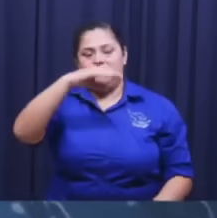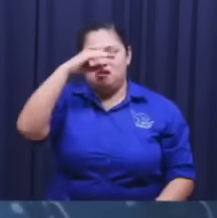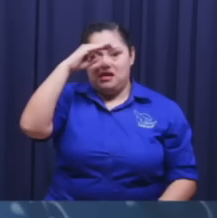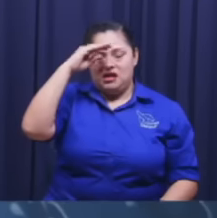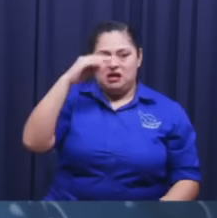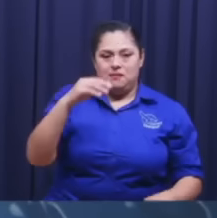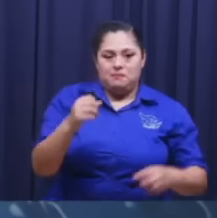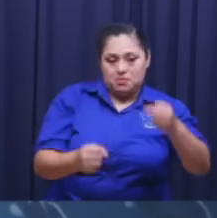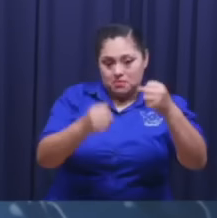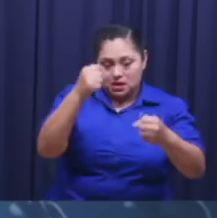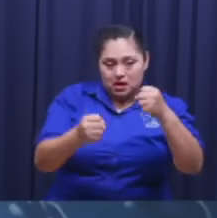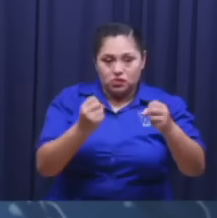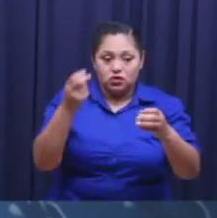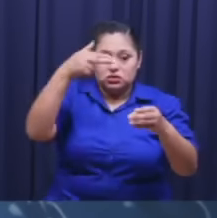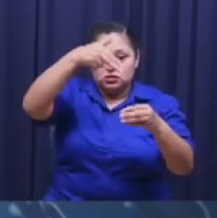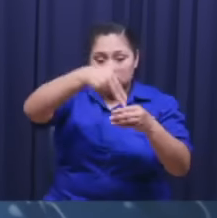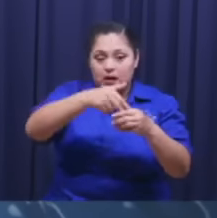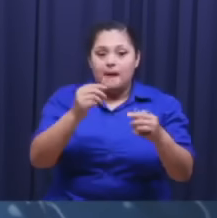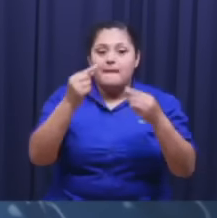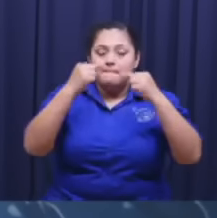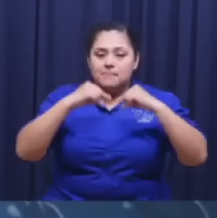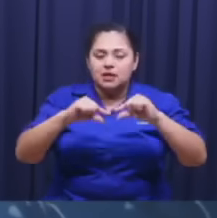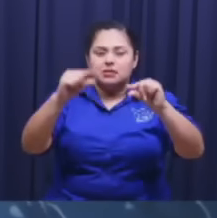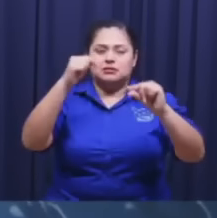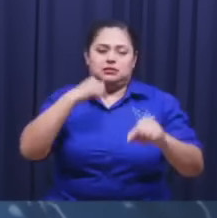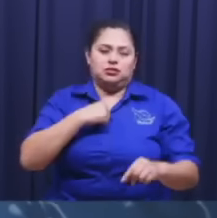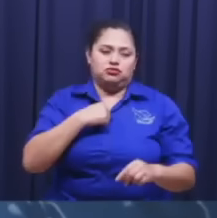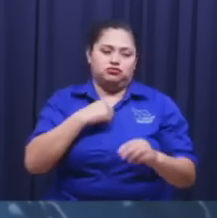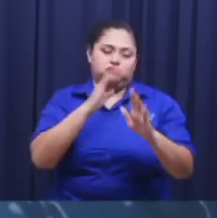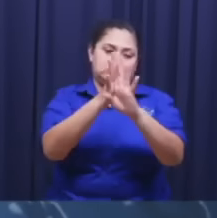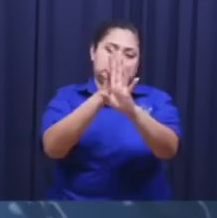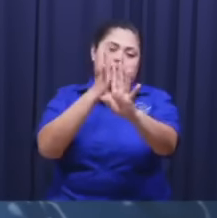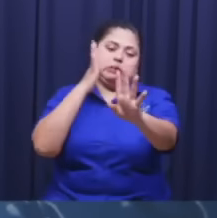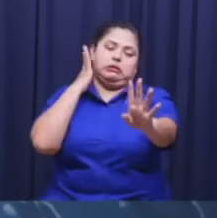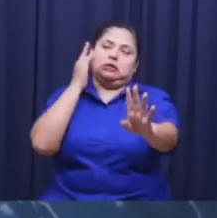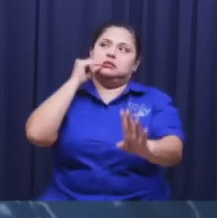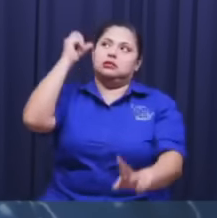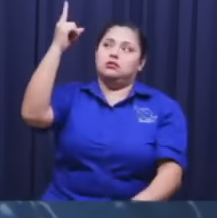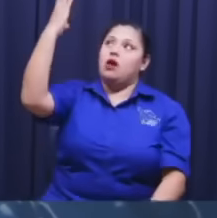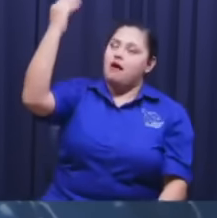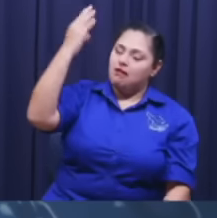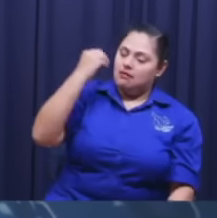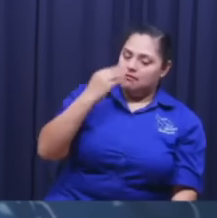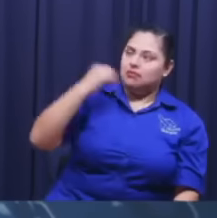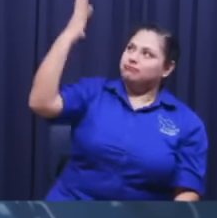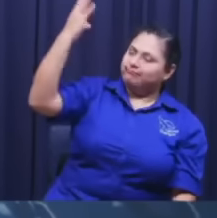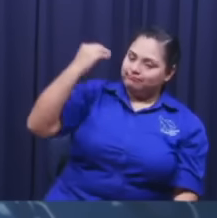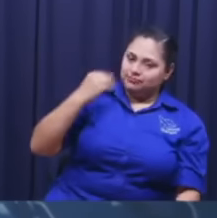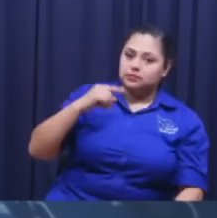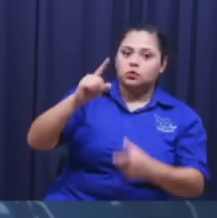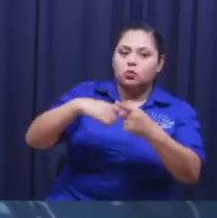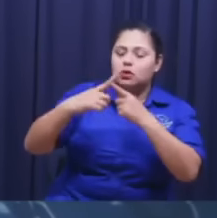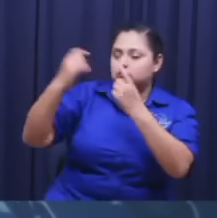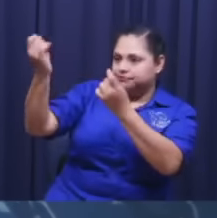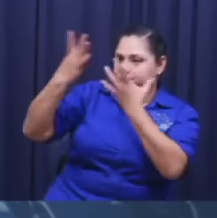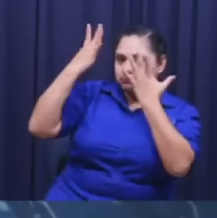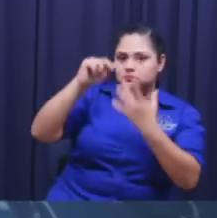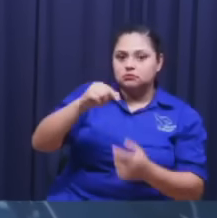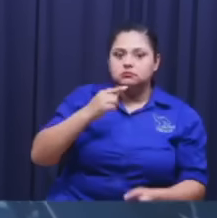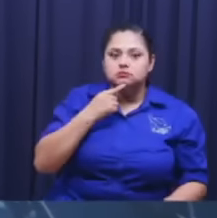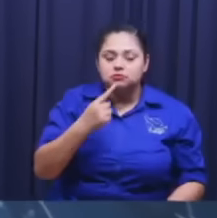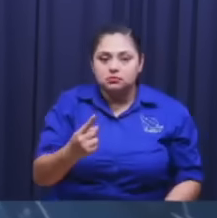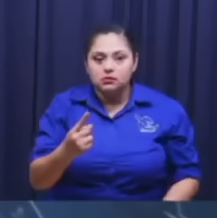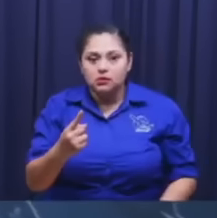estaba en la cola, el Señor me hablaba. Y me hablaba, y me hablaba, y me hablaba. Y cuando me reveló eso, me dijo,